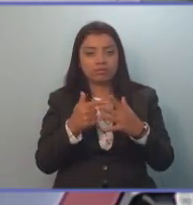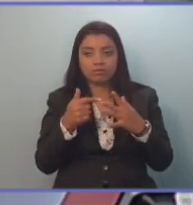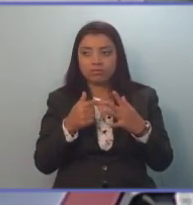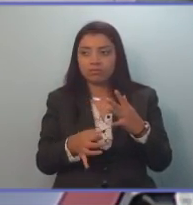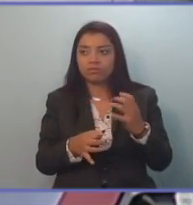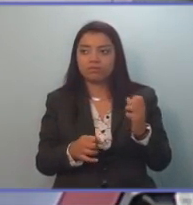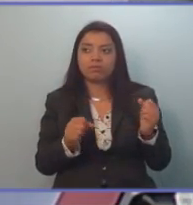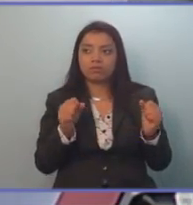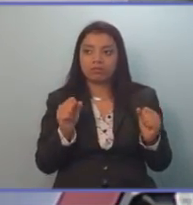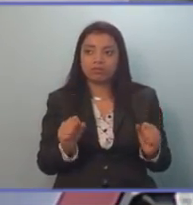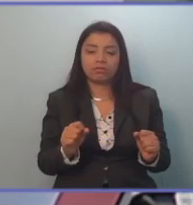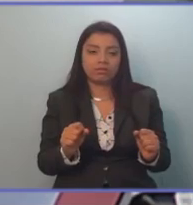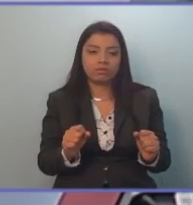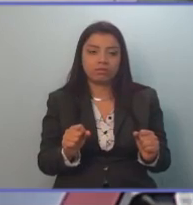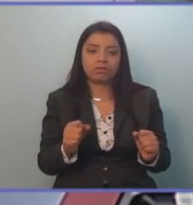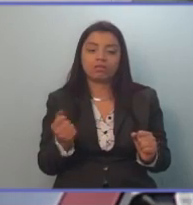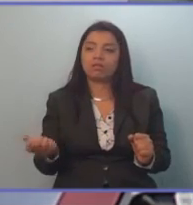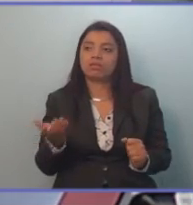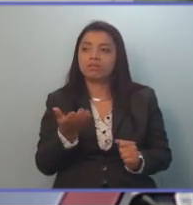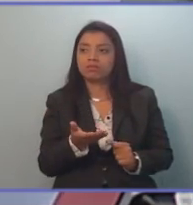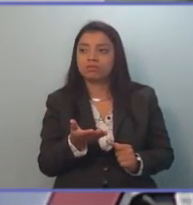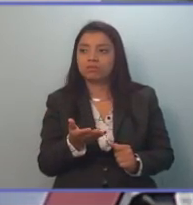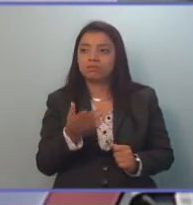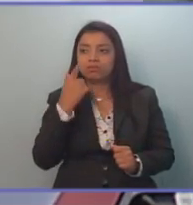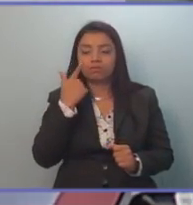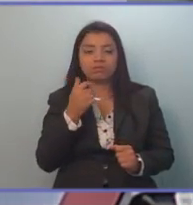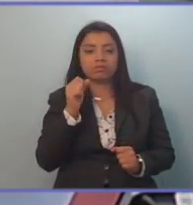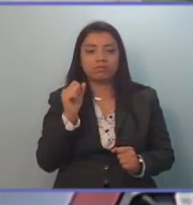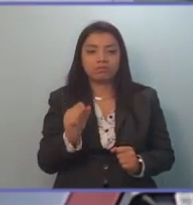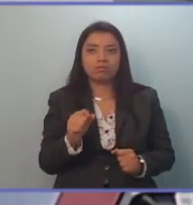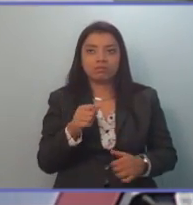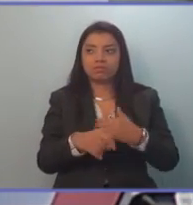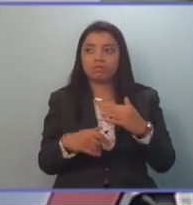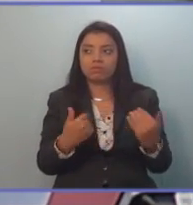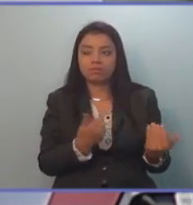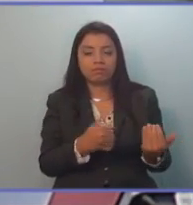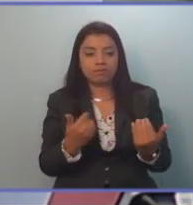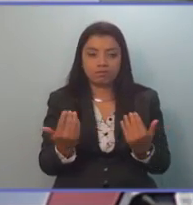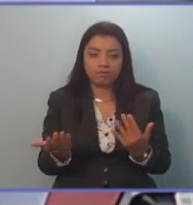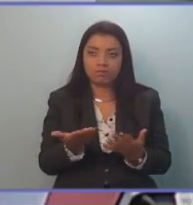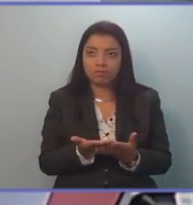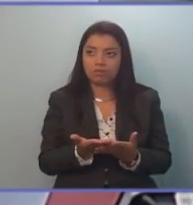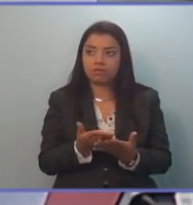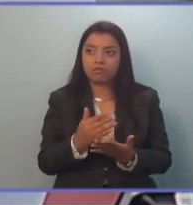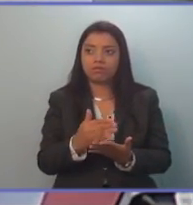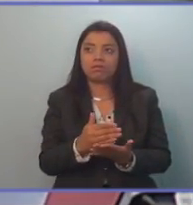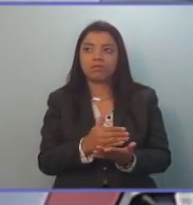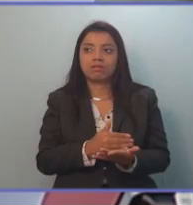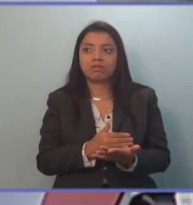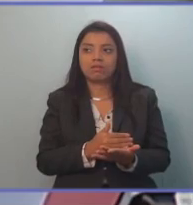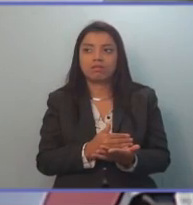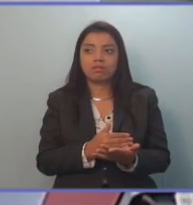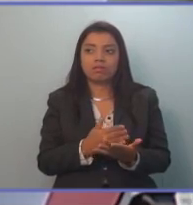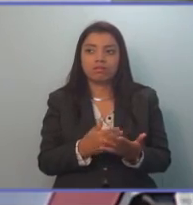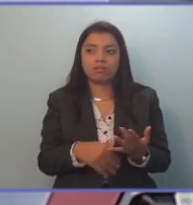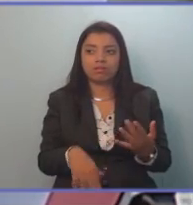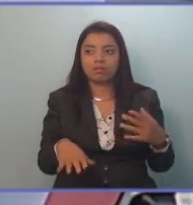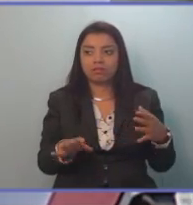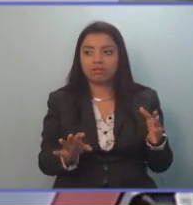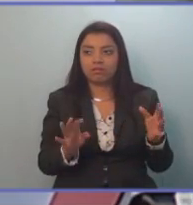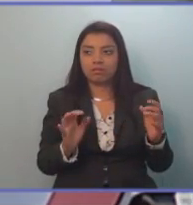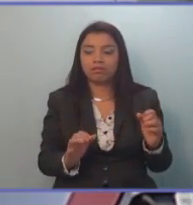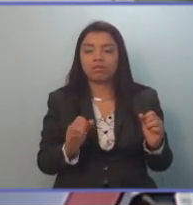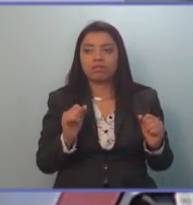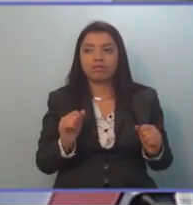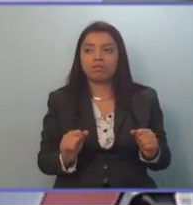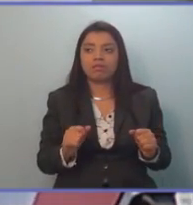podrán constituirse e integrarse con bienes inmuebles existentes o por construirse, siempre que el